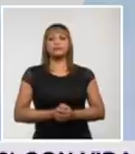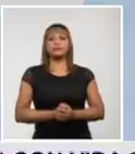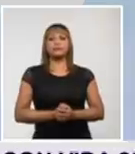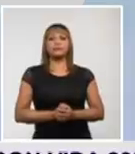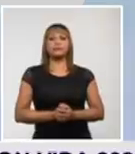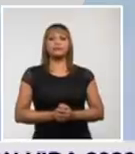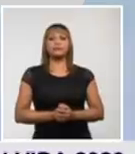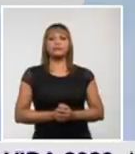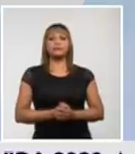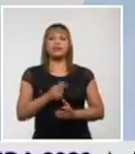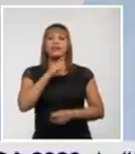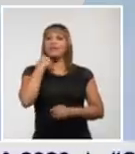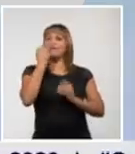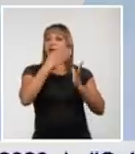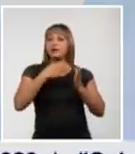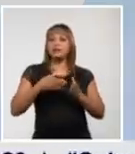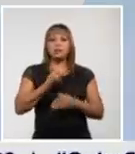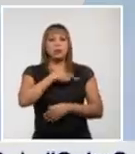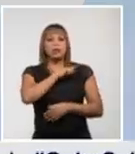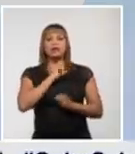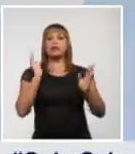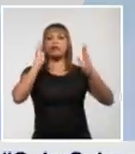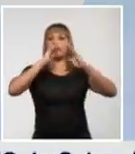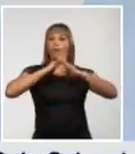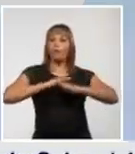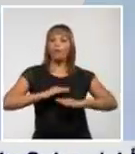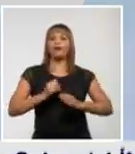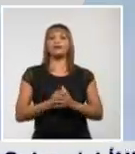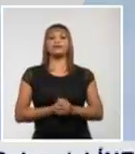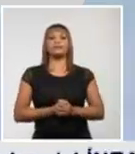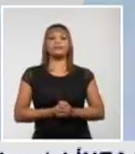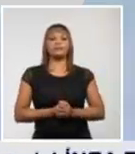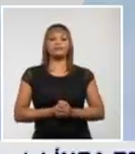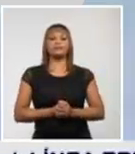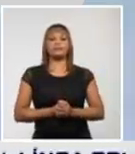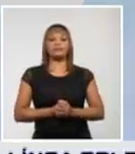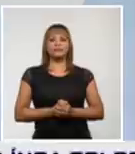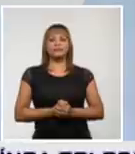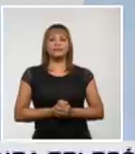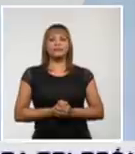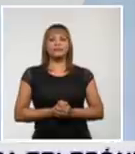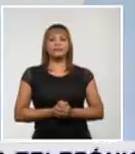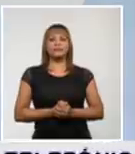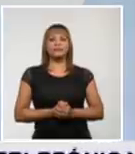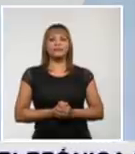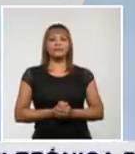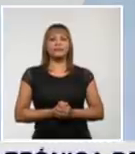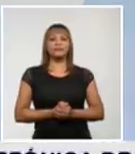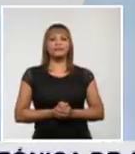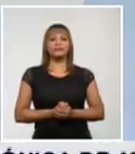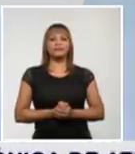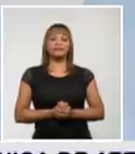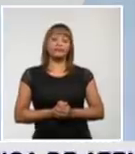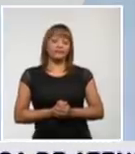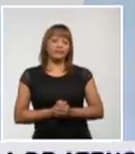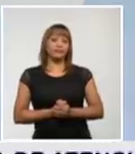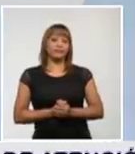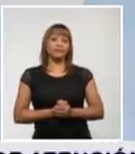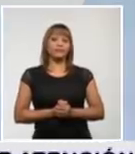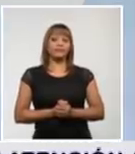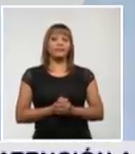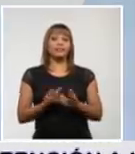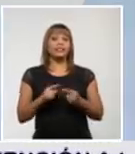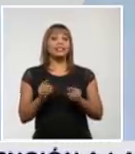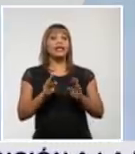tuvimos que lamentar en el día de ayer fallecido en nuestro país y por lo tanto se